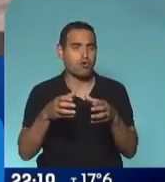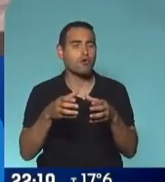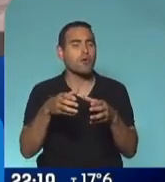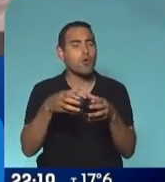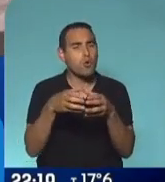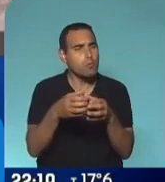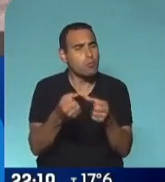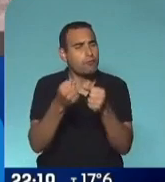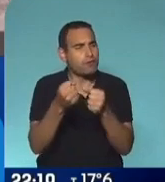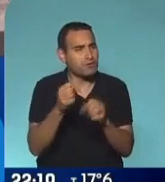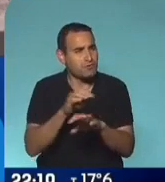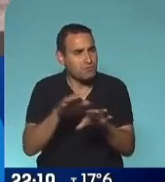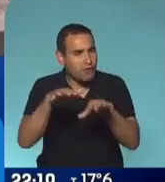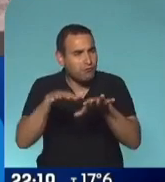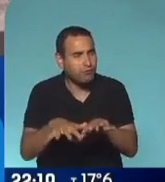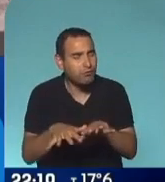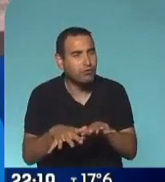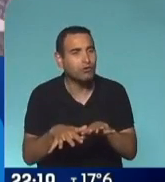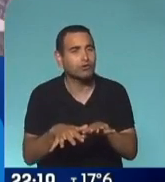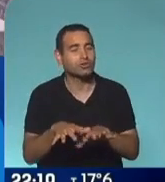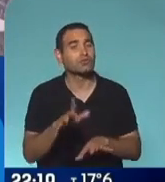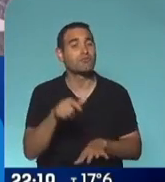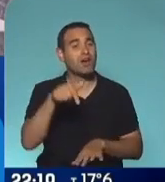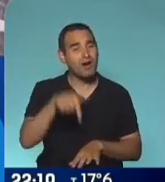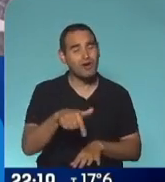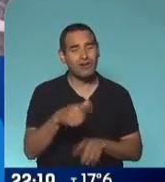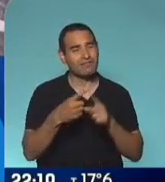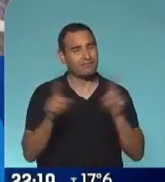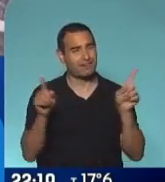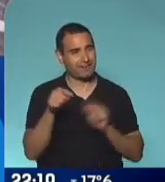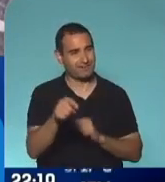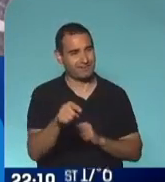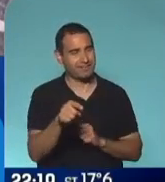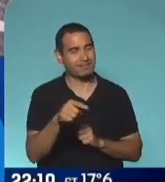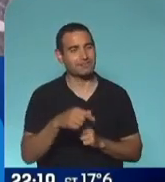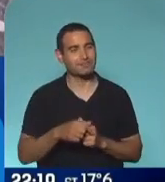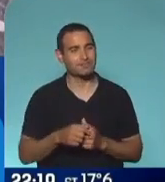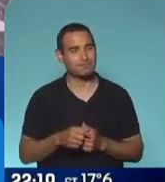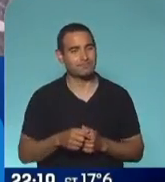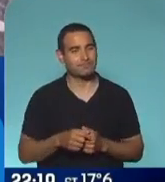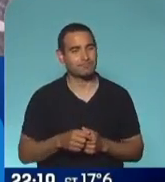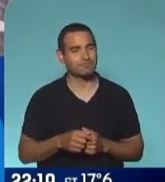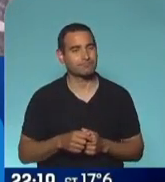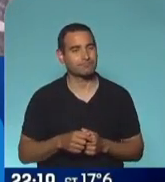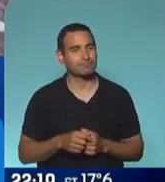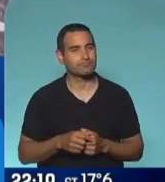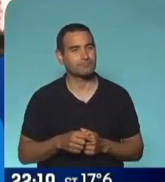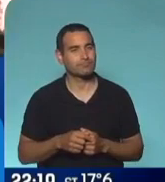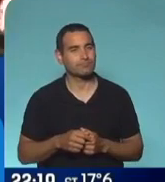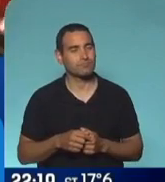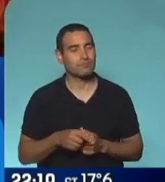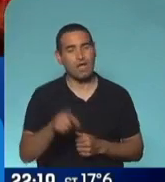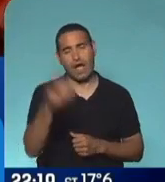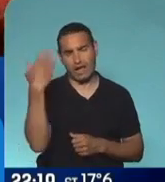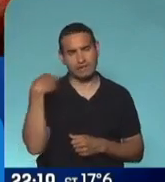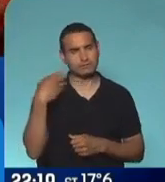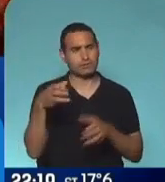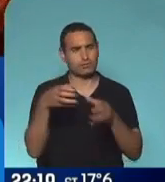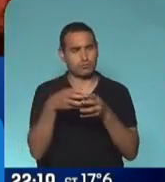vaivenes y la fuerza de la Central Obrera Boliviana hoy son otros, ¿no? No responden a la fuerza de antaño. Son mucho menores que